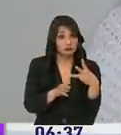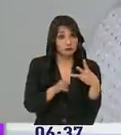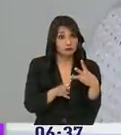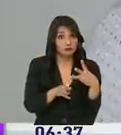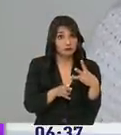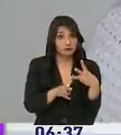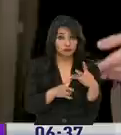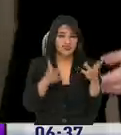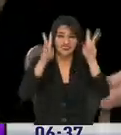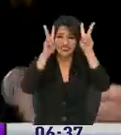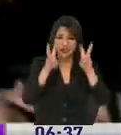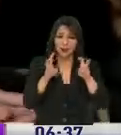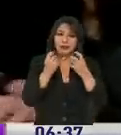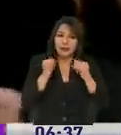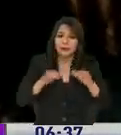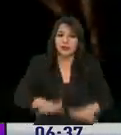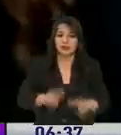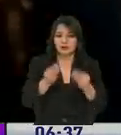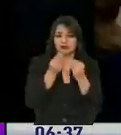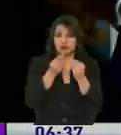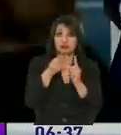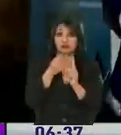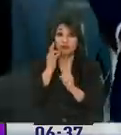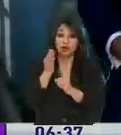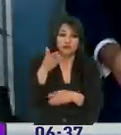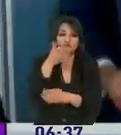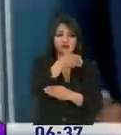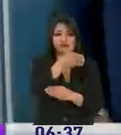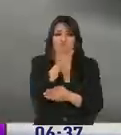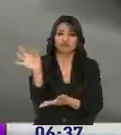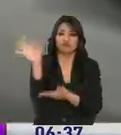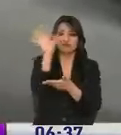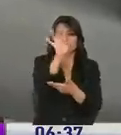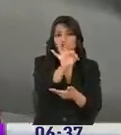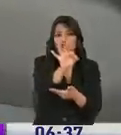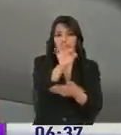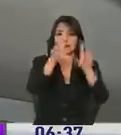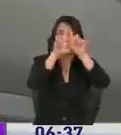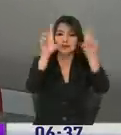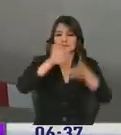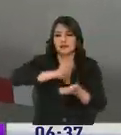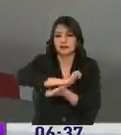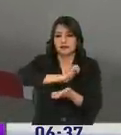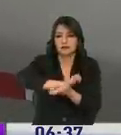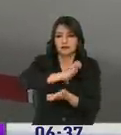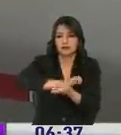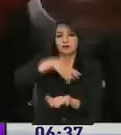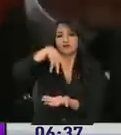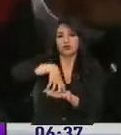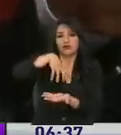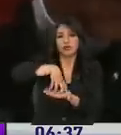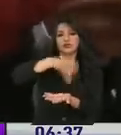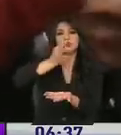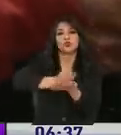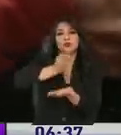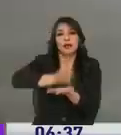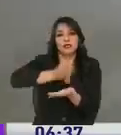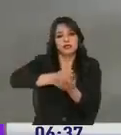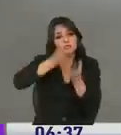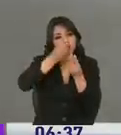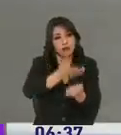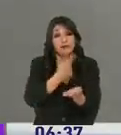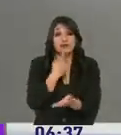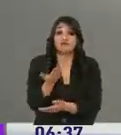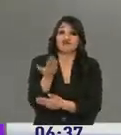soberanía alimentaria. Renata Catotas llegó a la audiencia en representación de una quesera ubicada en la provincia de Cotopaxi. Relata que desde el